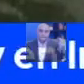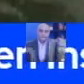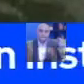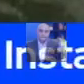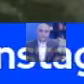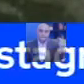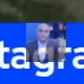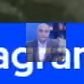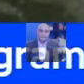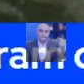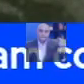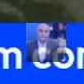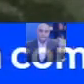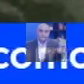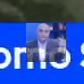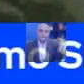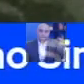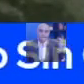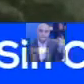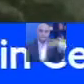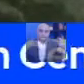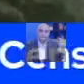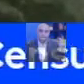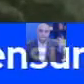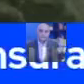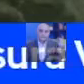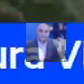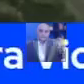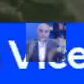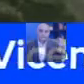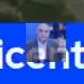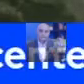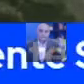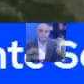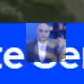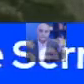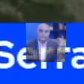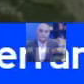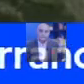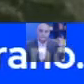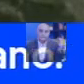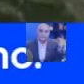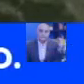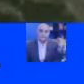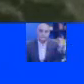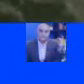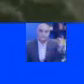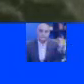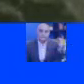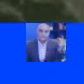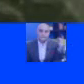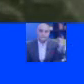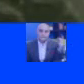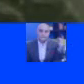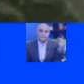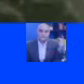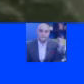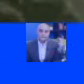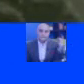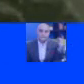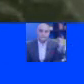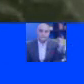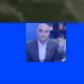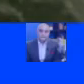Exteriores reiteraron la voluntad de trabajar en conjunto para desmantelar organizaciones del crimen organizado dedicadas al tráfico y la trata de